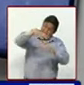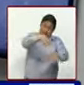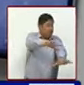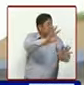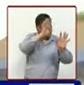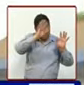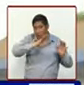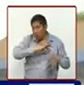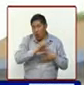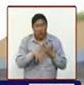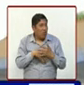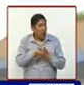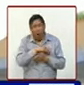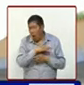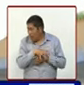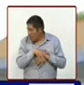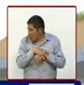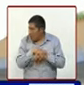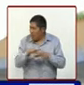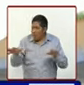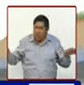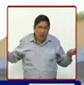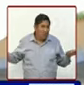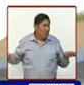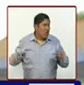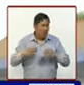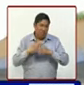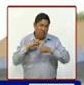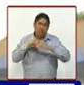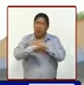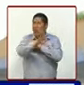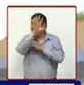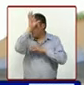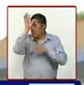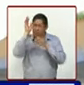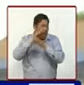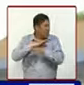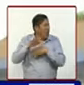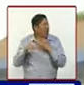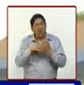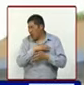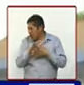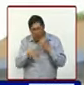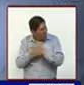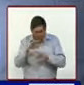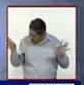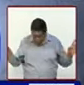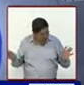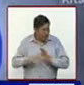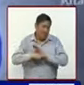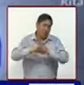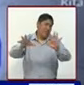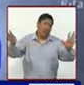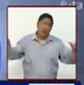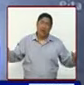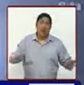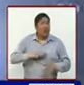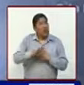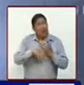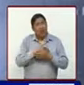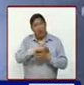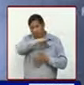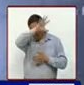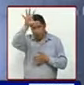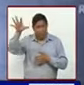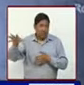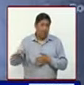canales, torrenteras, por el paso, por el reducto, por el kilómetro 8 de la Blanco Alín, todito. Por el otro lado, toda la lluvia de